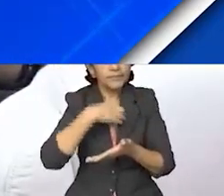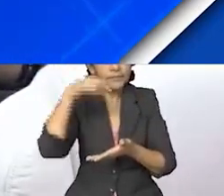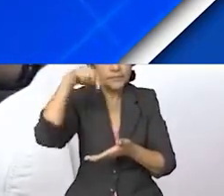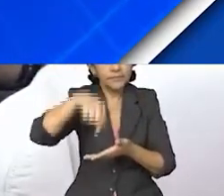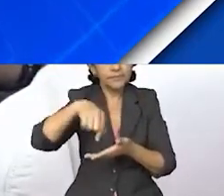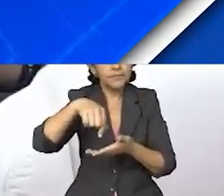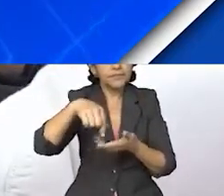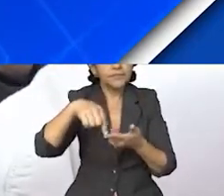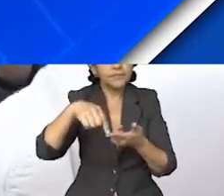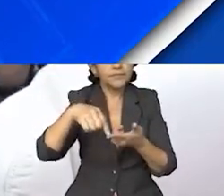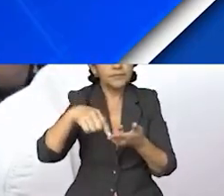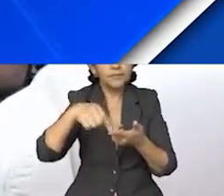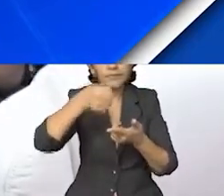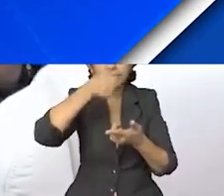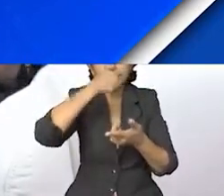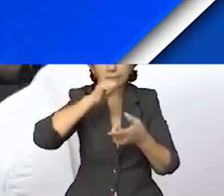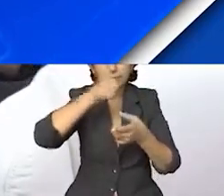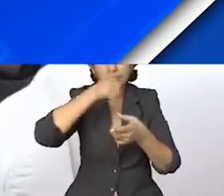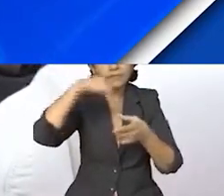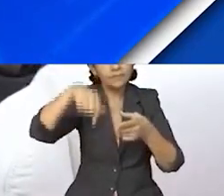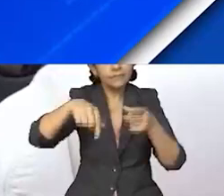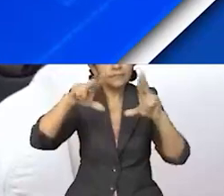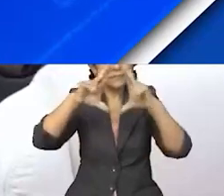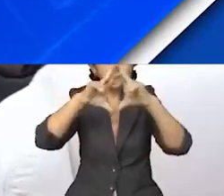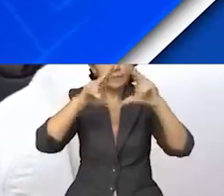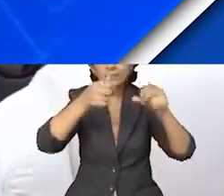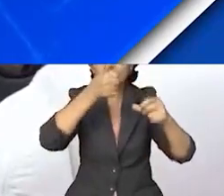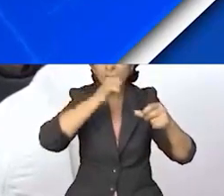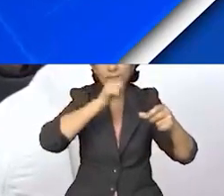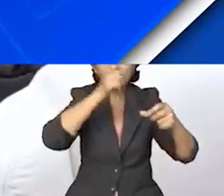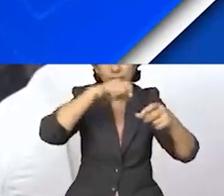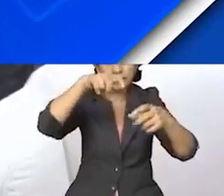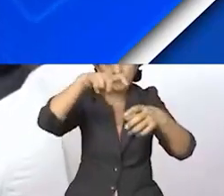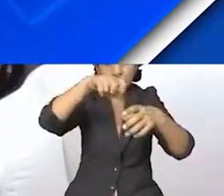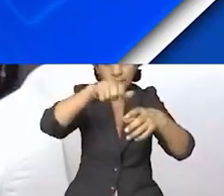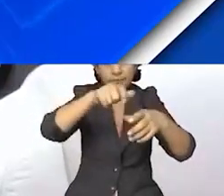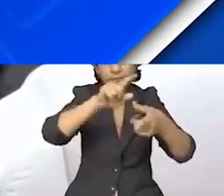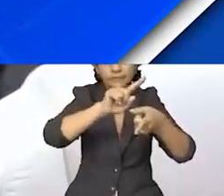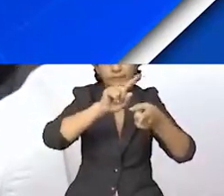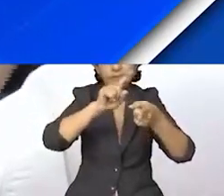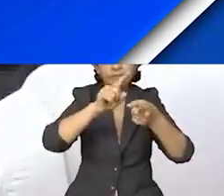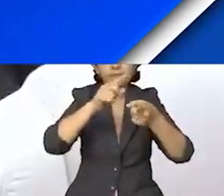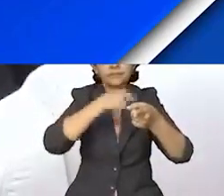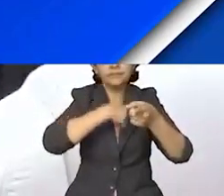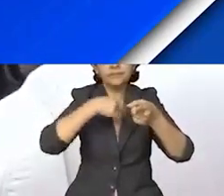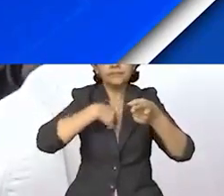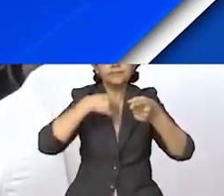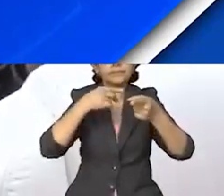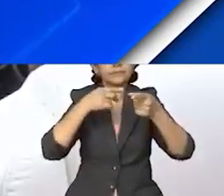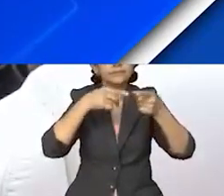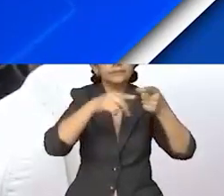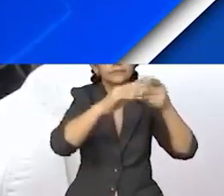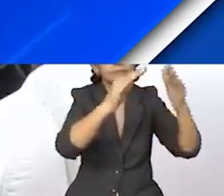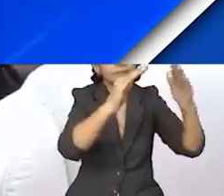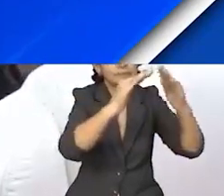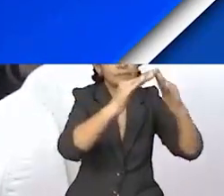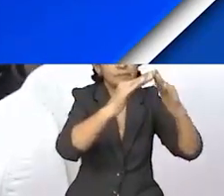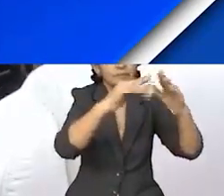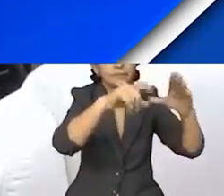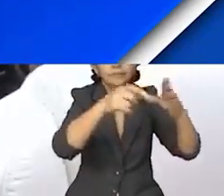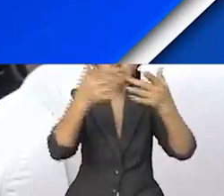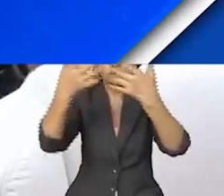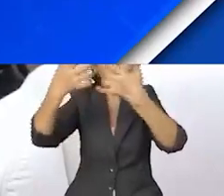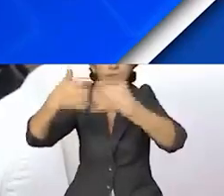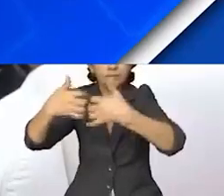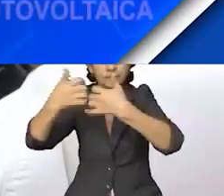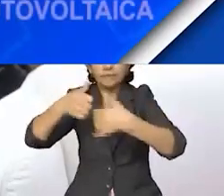sistema de agua potable se traslada a los hogares Y a las